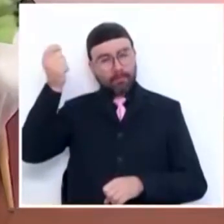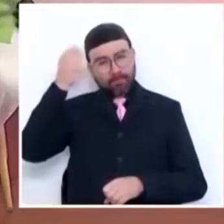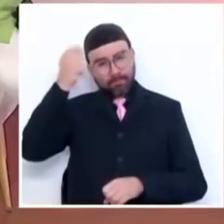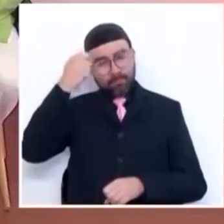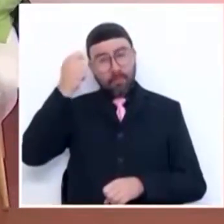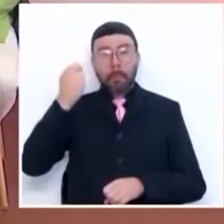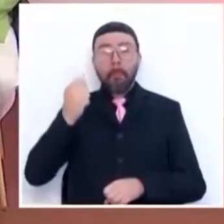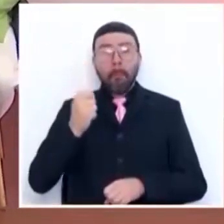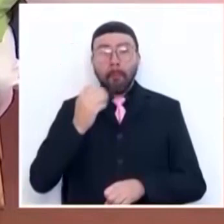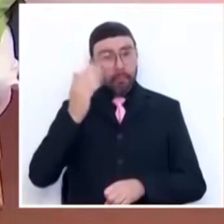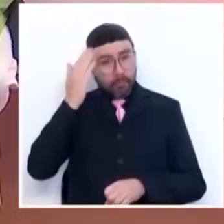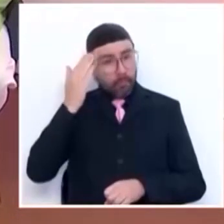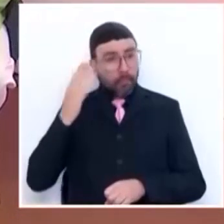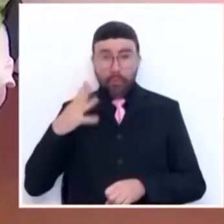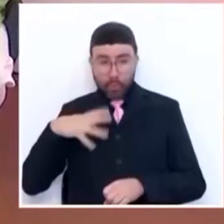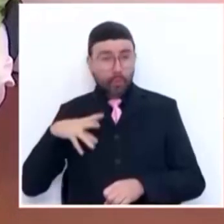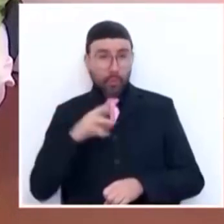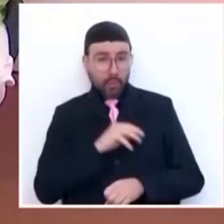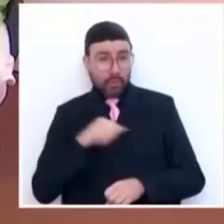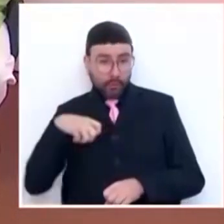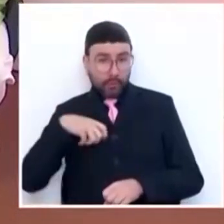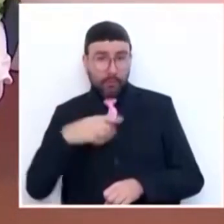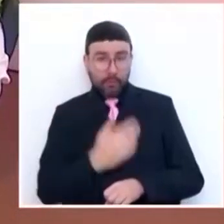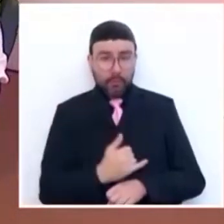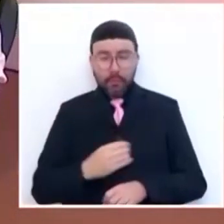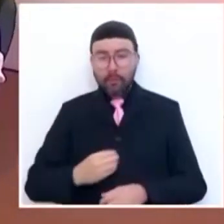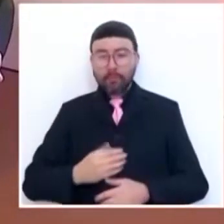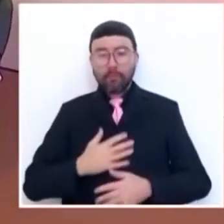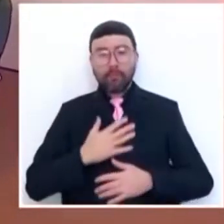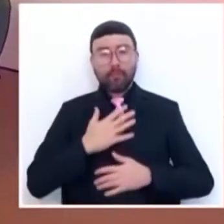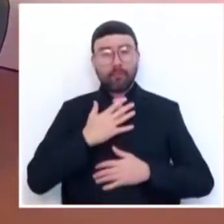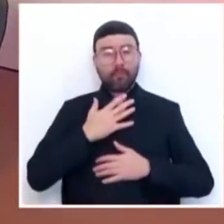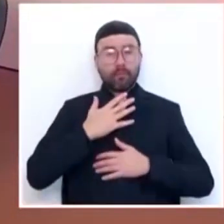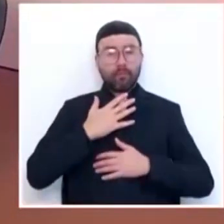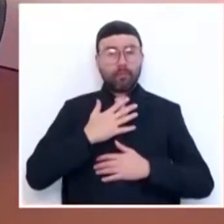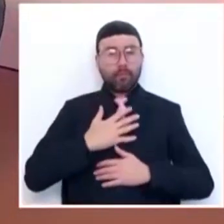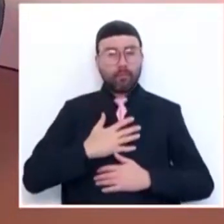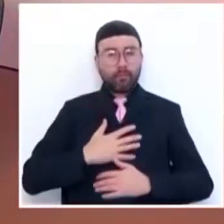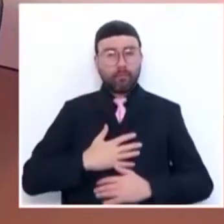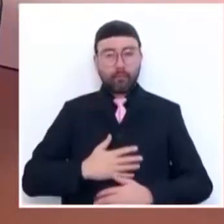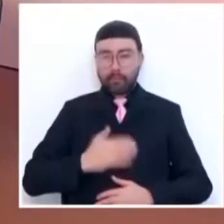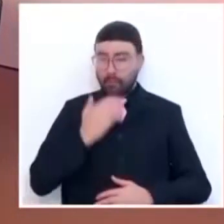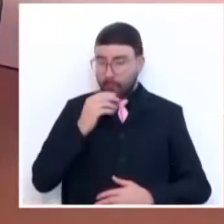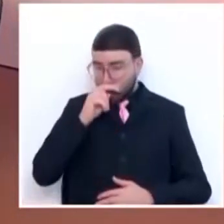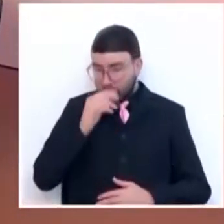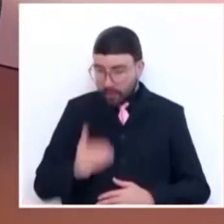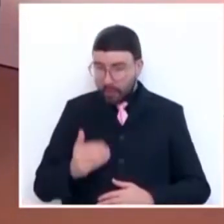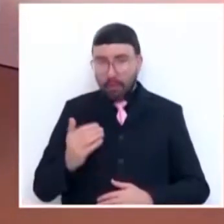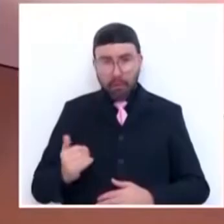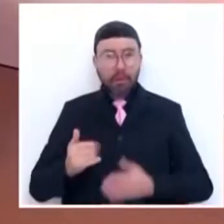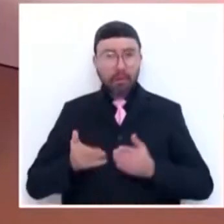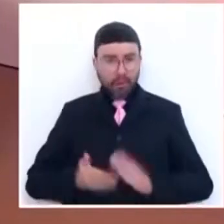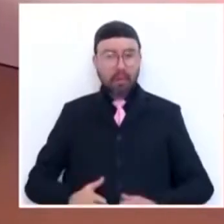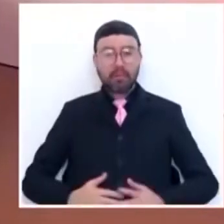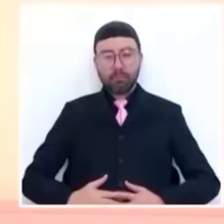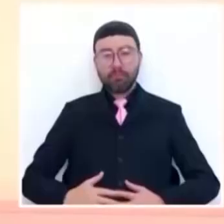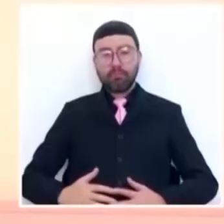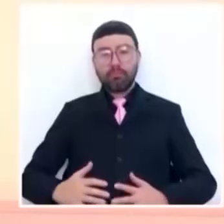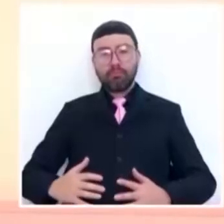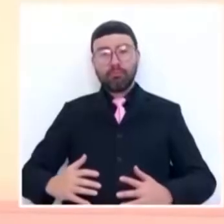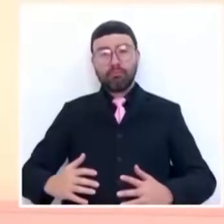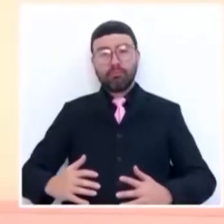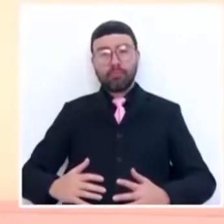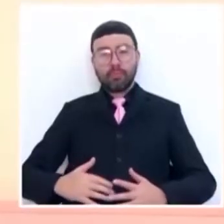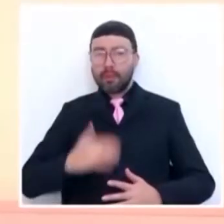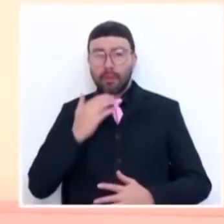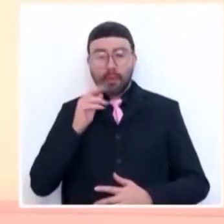todos tenemos esa respiración como nuestra naturaleza biológica. El niño nace respirando abdominalmente. Si ustedes observan